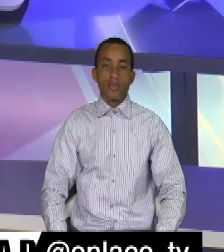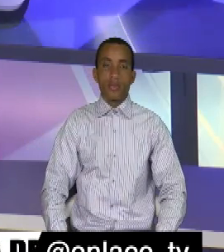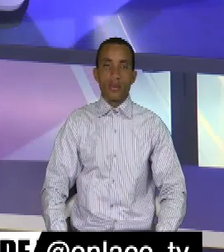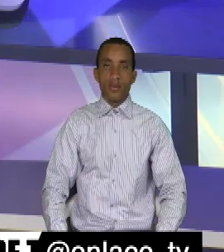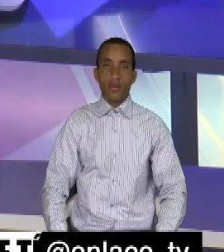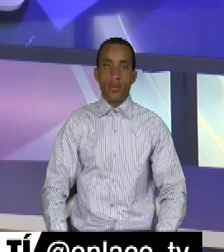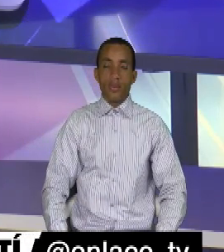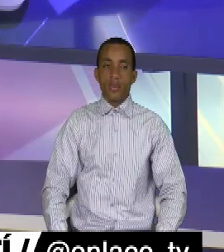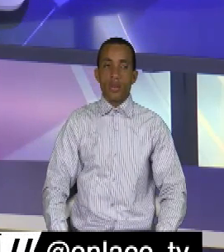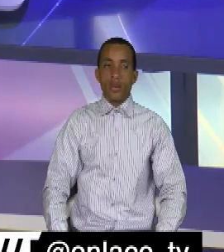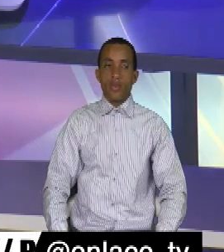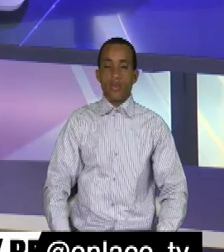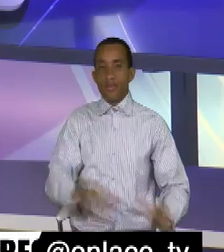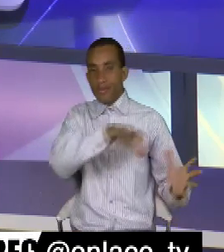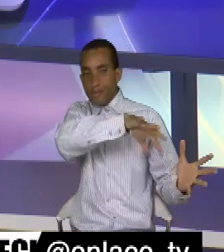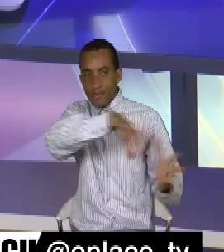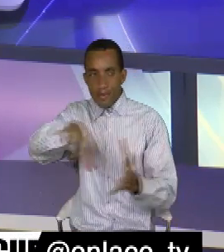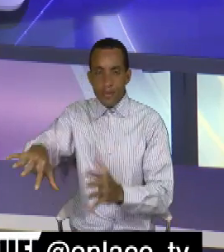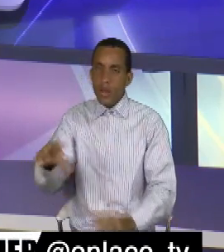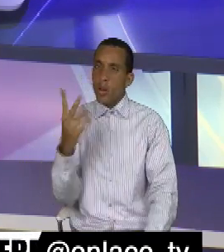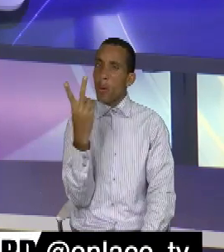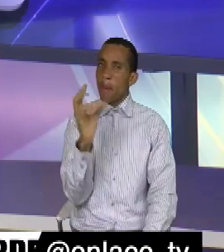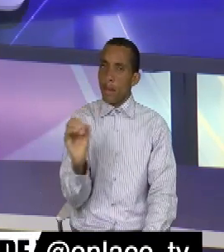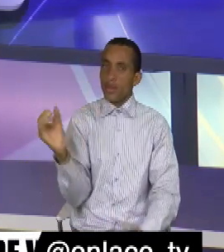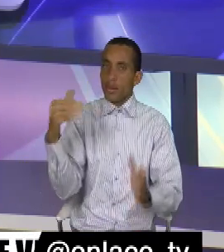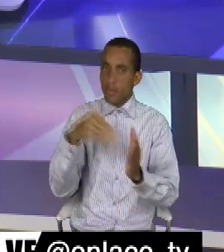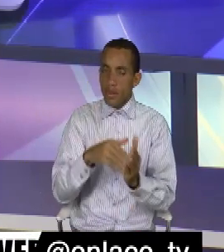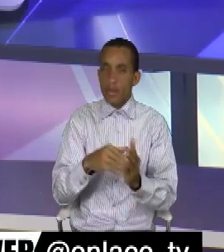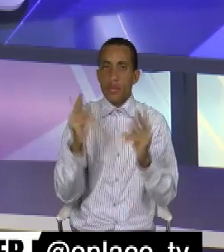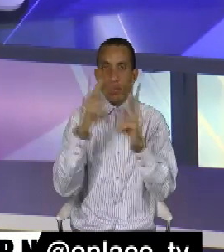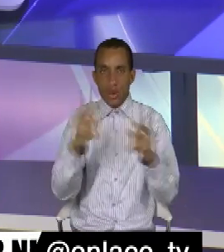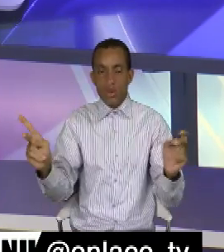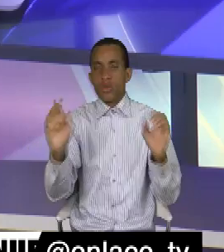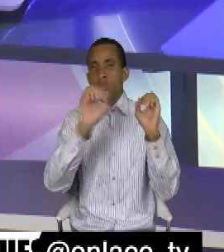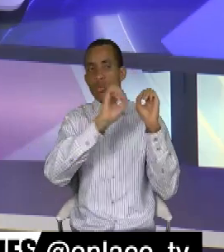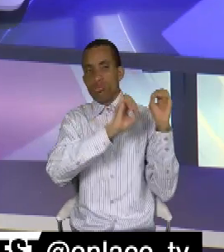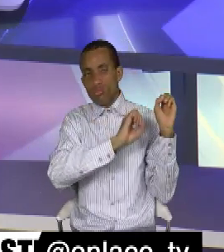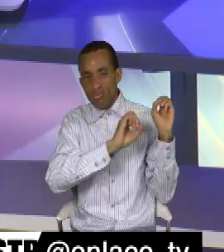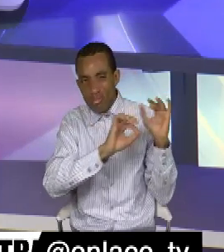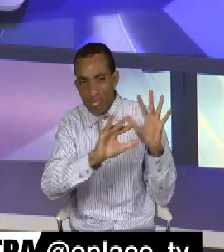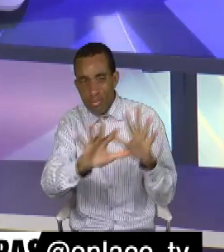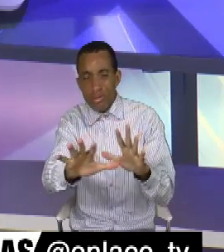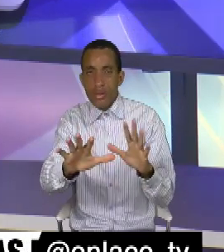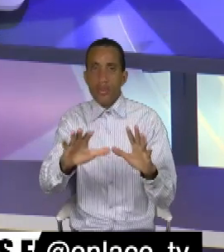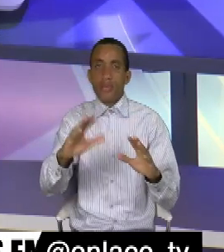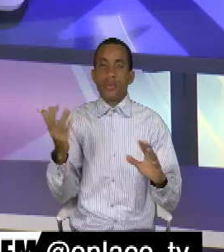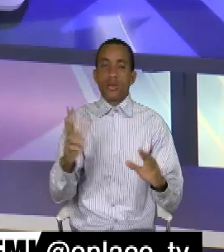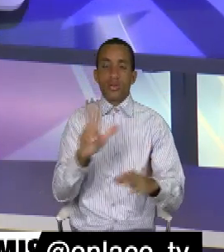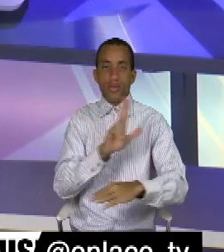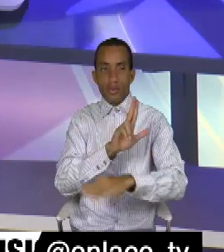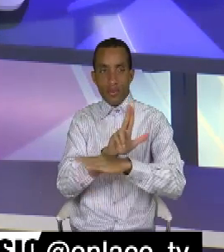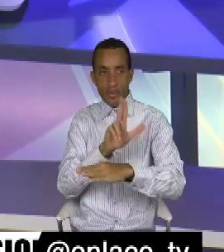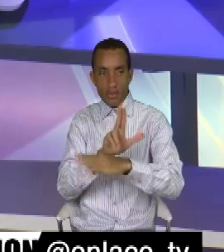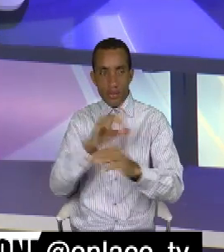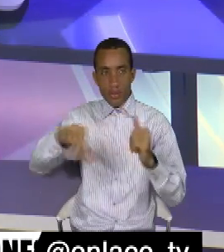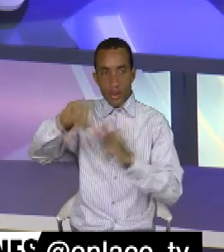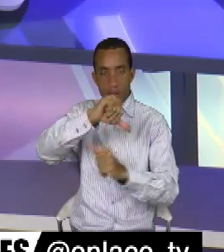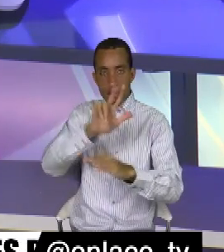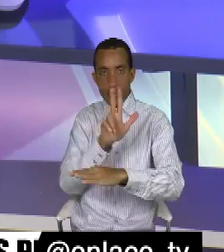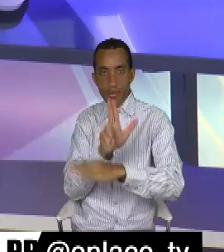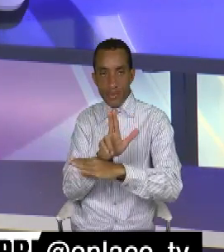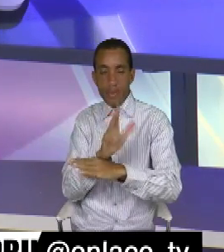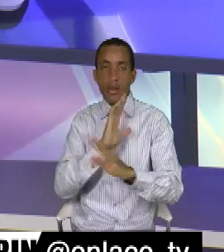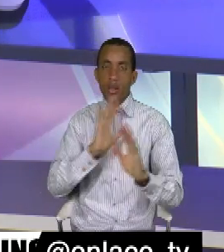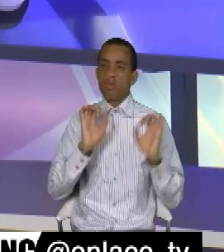Al menos unas 20.000 personas inundaron la avenida Los Fundadores desde el Parque Camilo Torres hasta la puerta de refinería, precisamente para asentar su